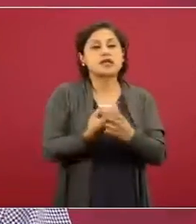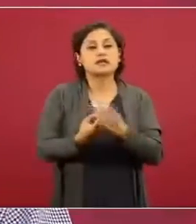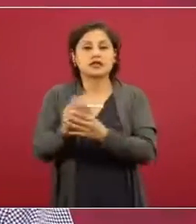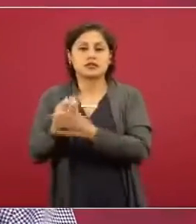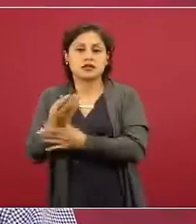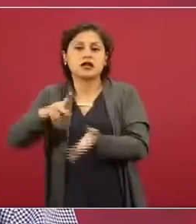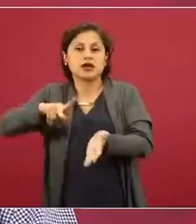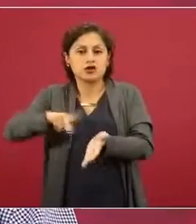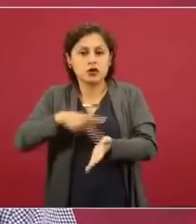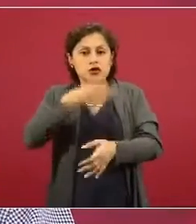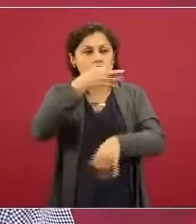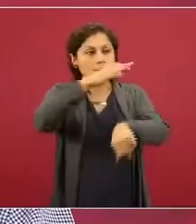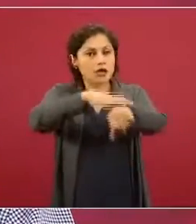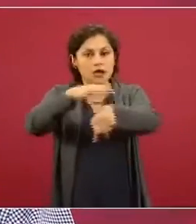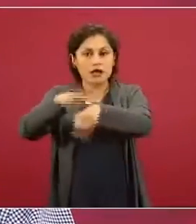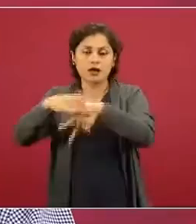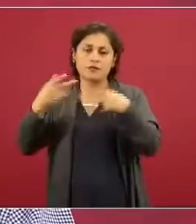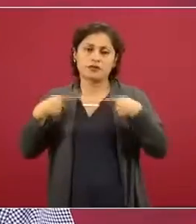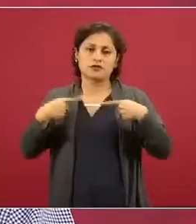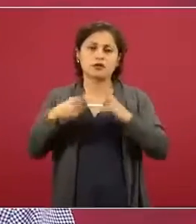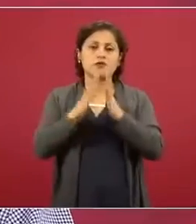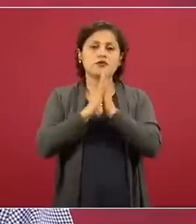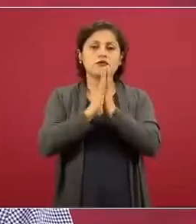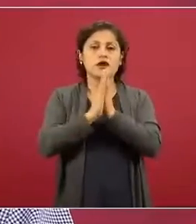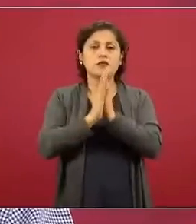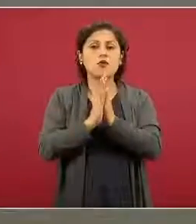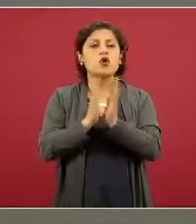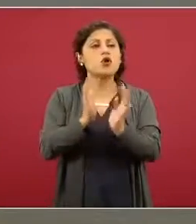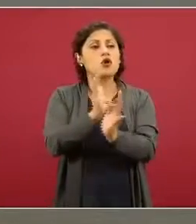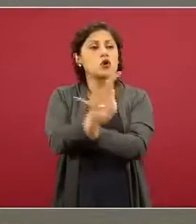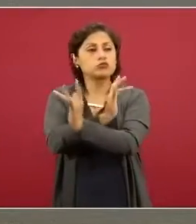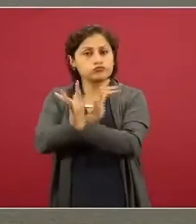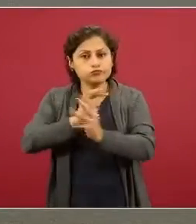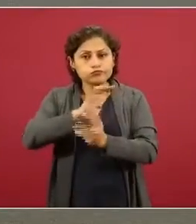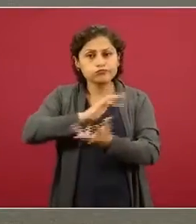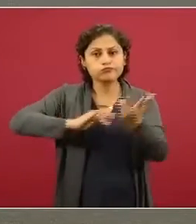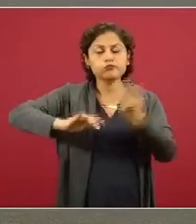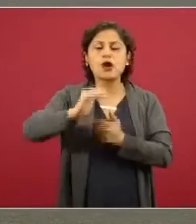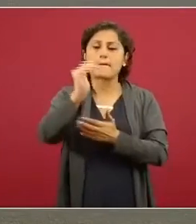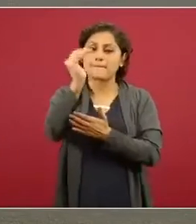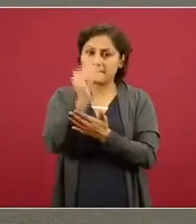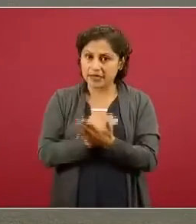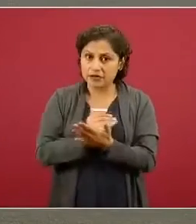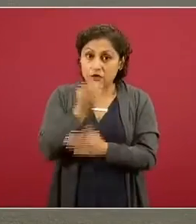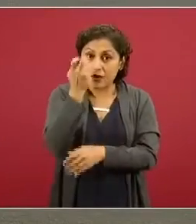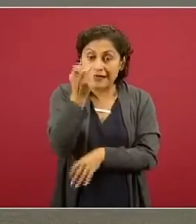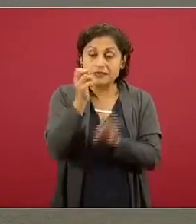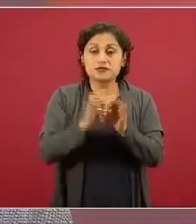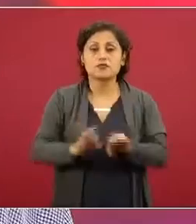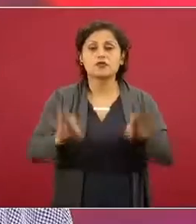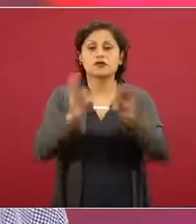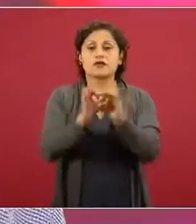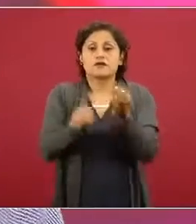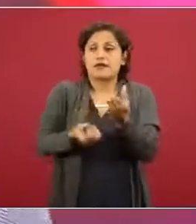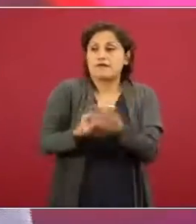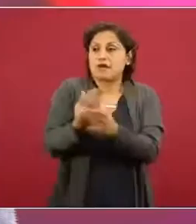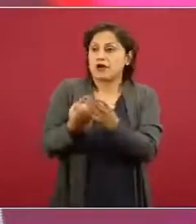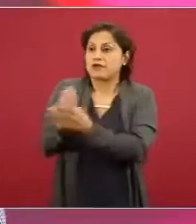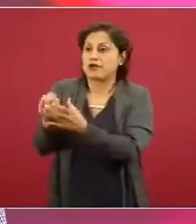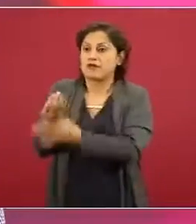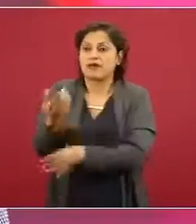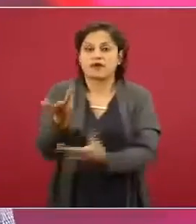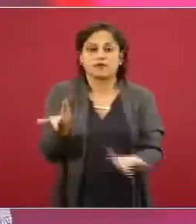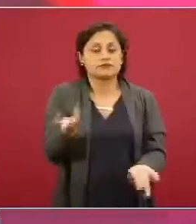de decir, hay que disminuir la movilidad. La movilidad es muy importante. La cantidad de gente que está en el espacio público es muy importante, es el